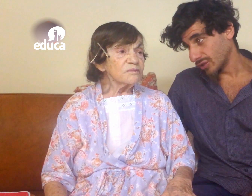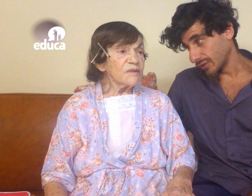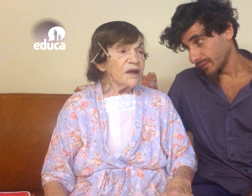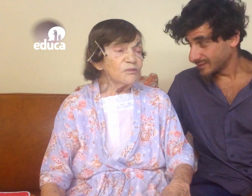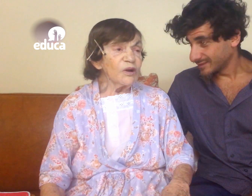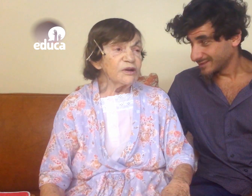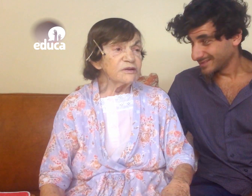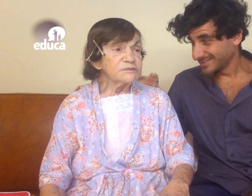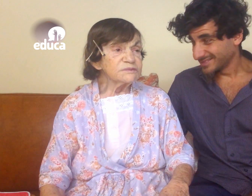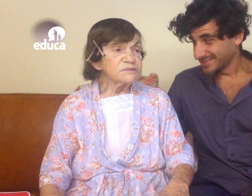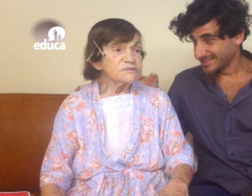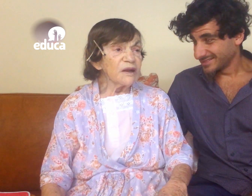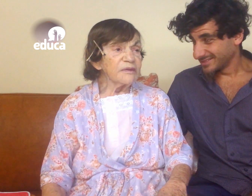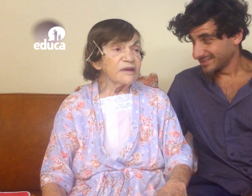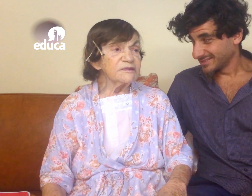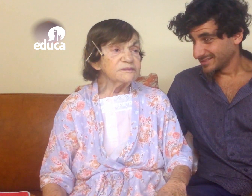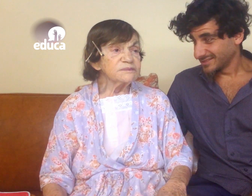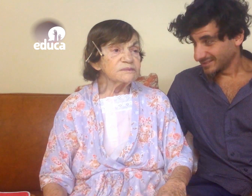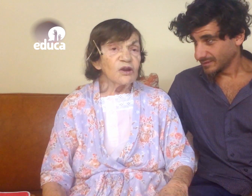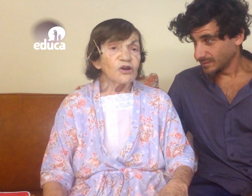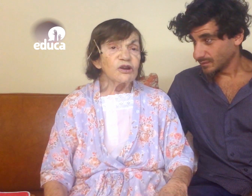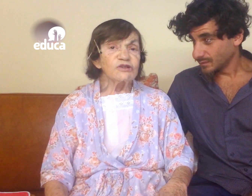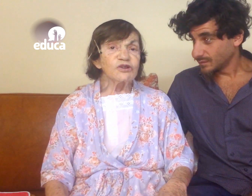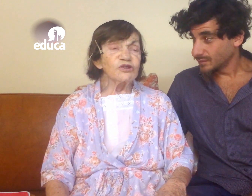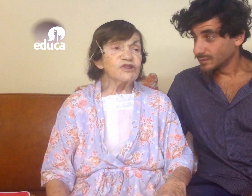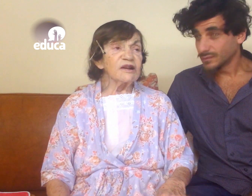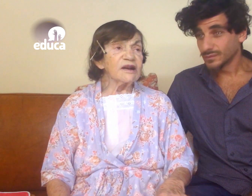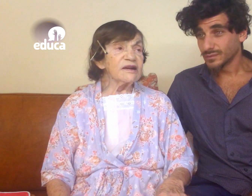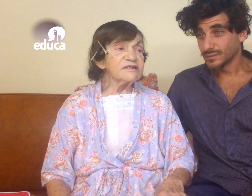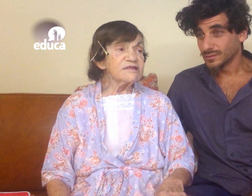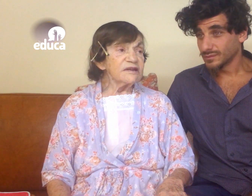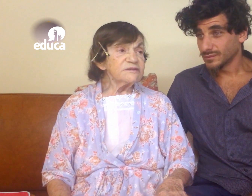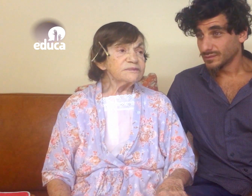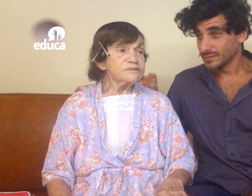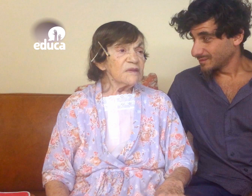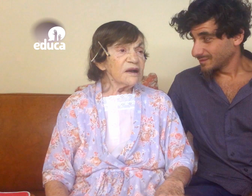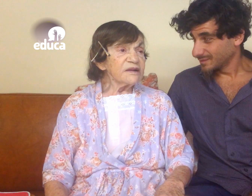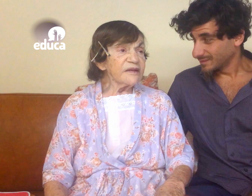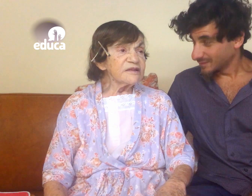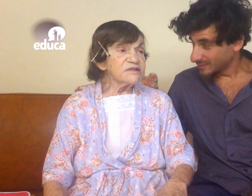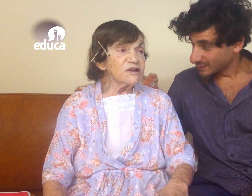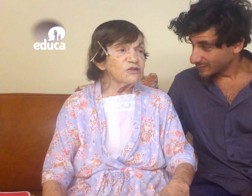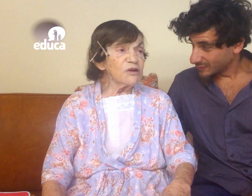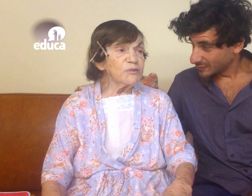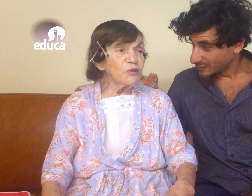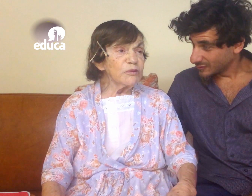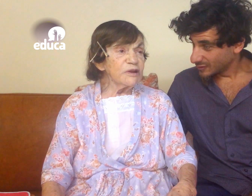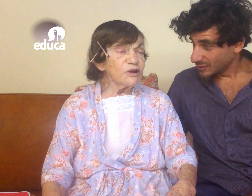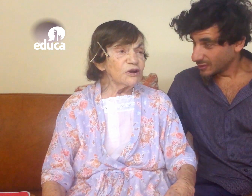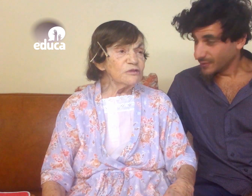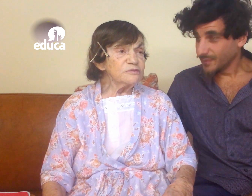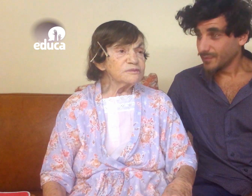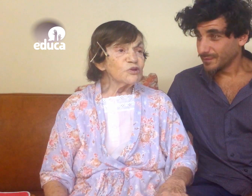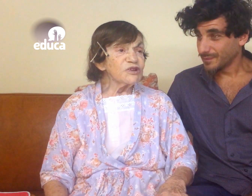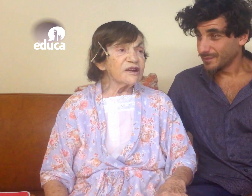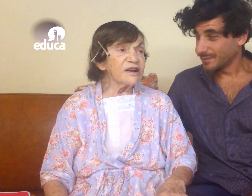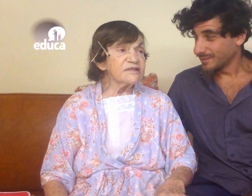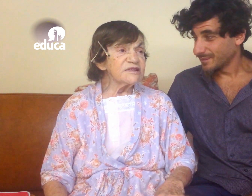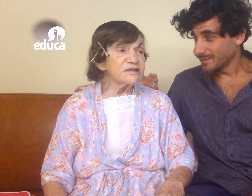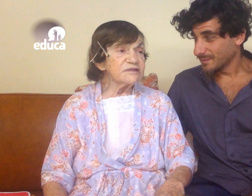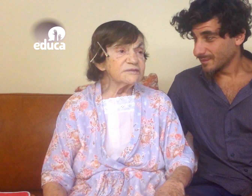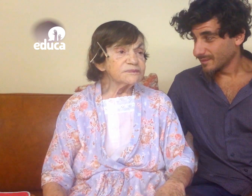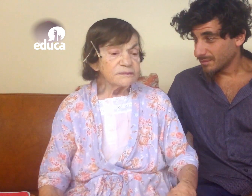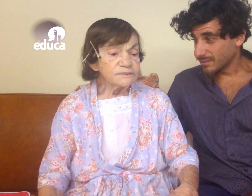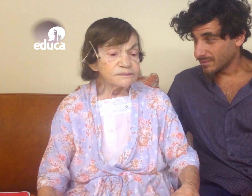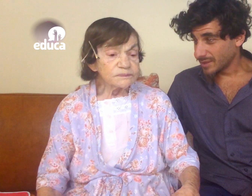trabajo bueno también con eso nos alcanza agradeciendo al público muchas